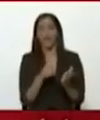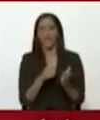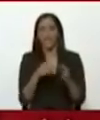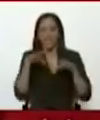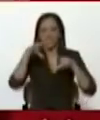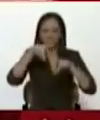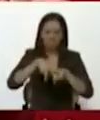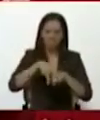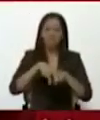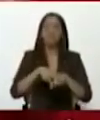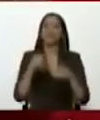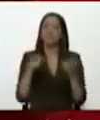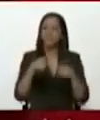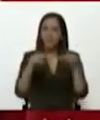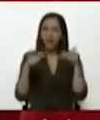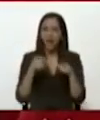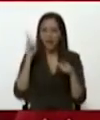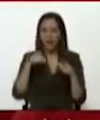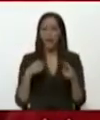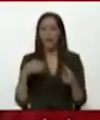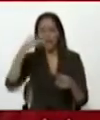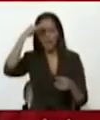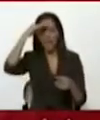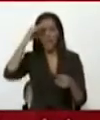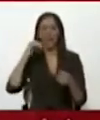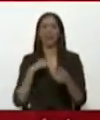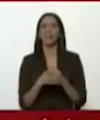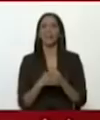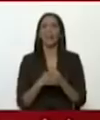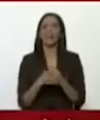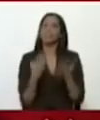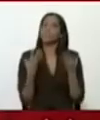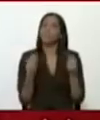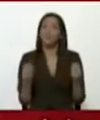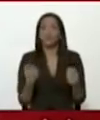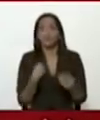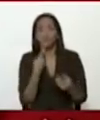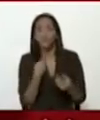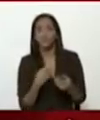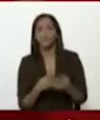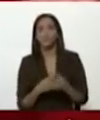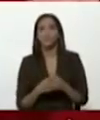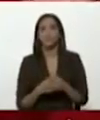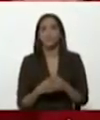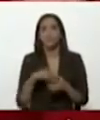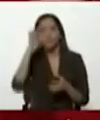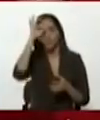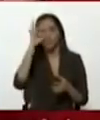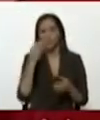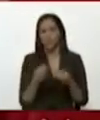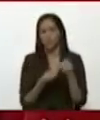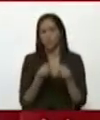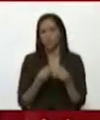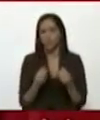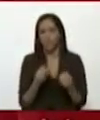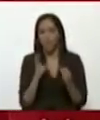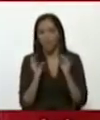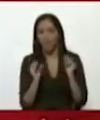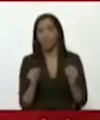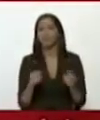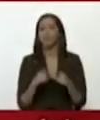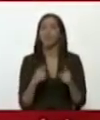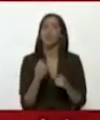esa situación. Están también los militares, que muchos, que es lo que yo he dicho, o sea, no sé cuánto se pueden graduar por cada promoción, pero cuánto